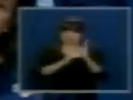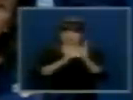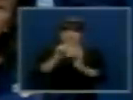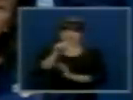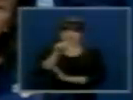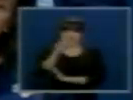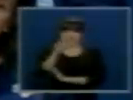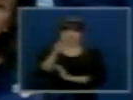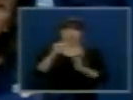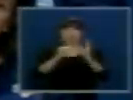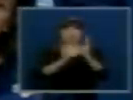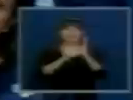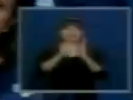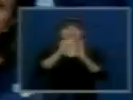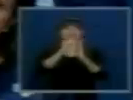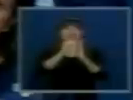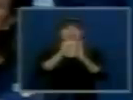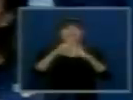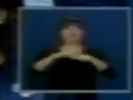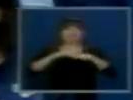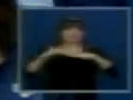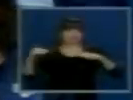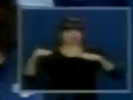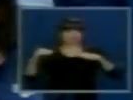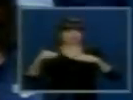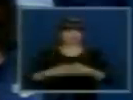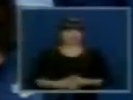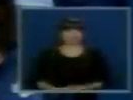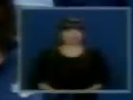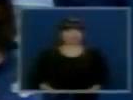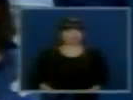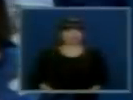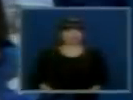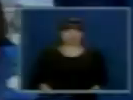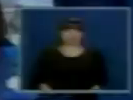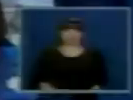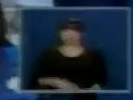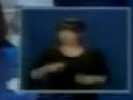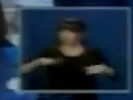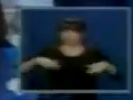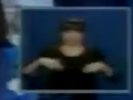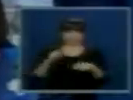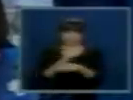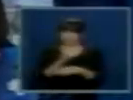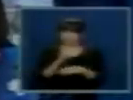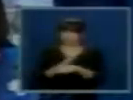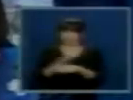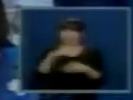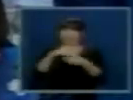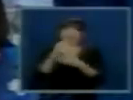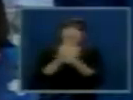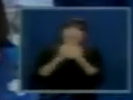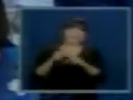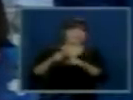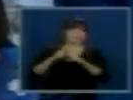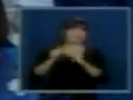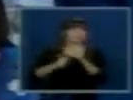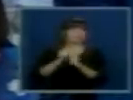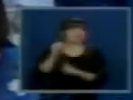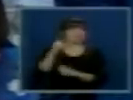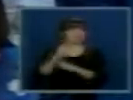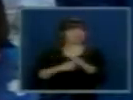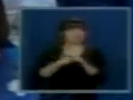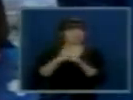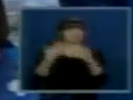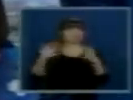millones de dólares que no se han ejecutado, incluido algún préstamo con más de 10 años de haber sido